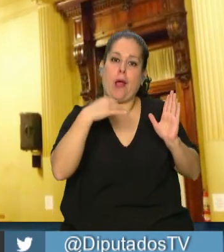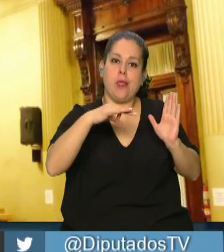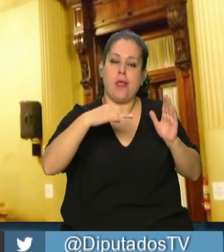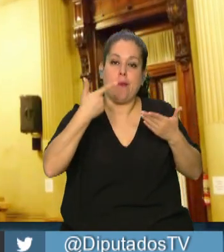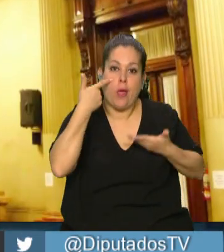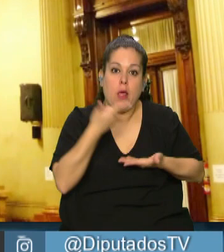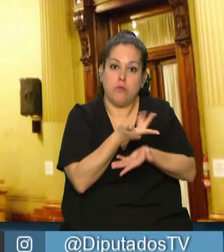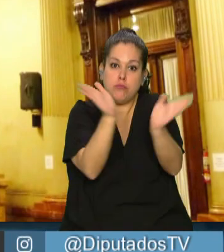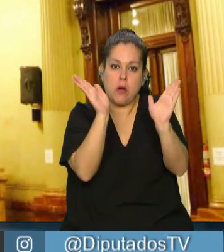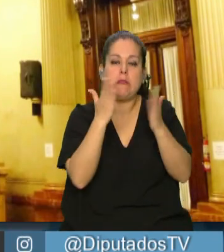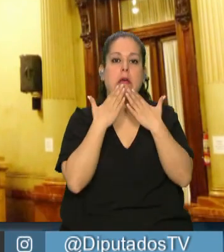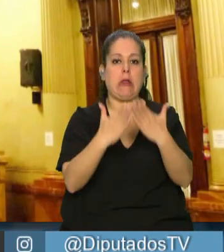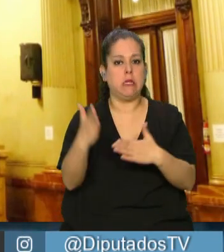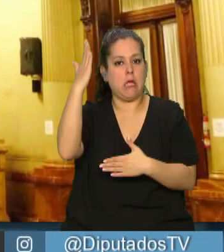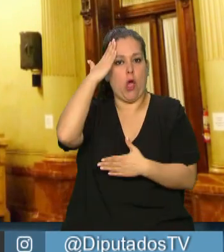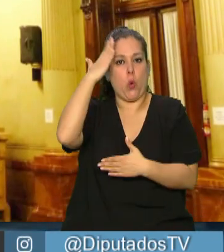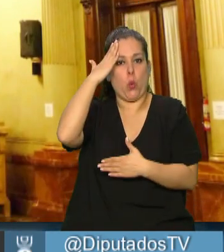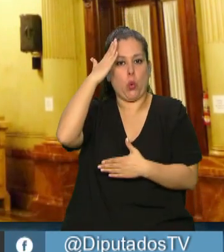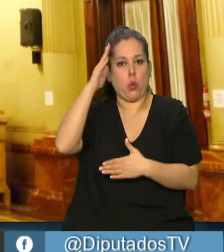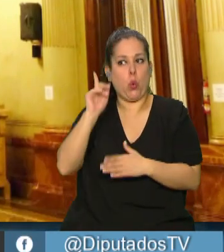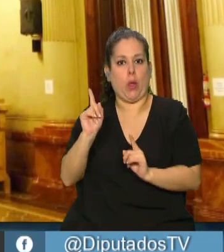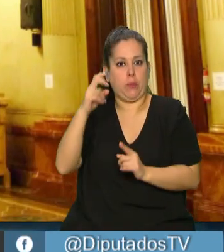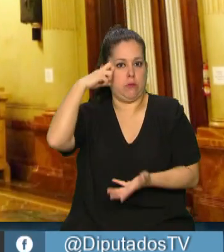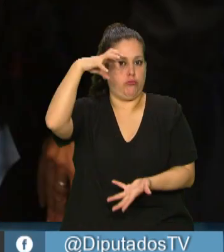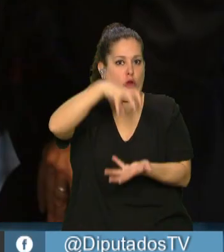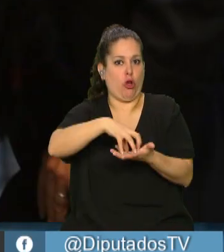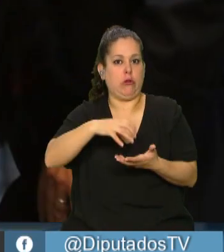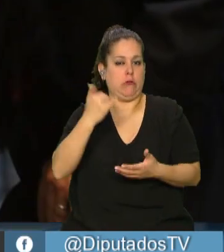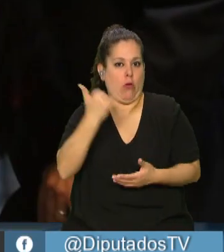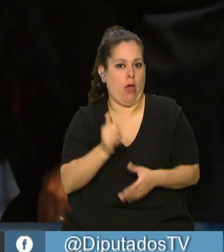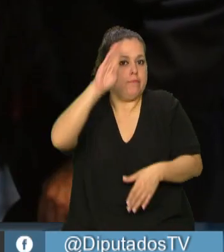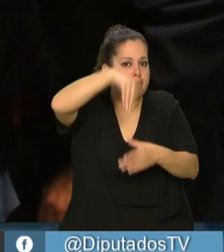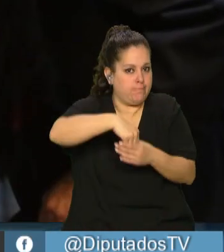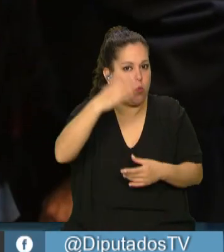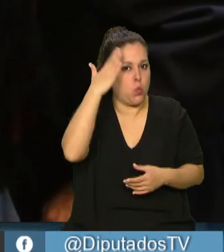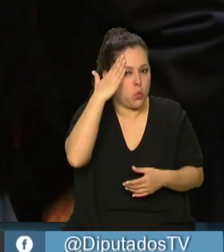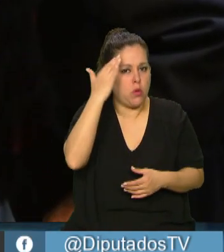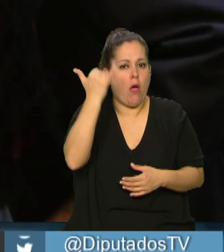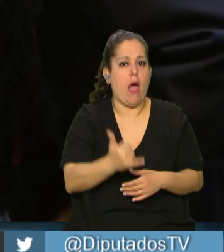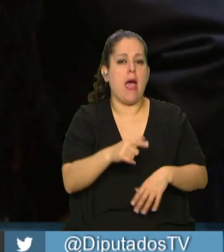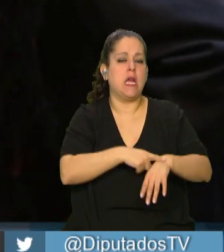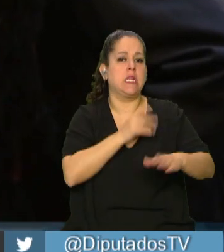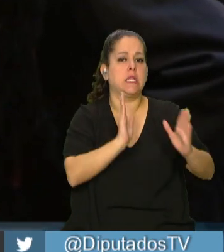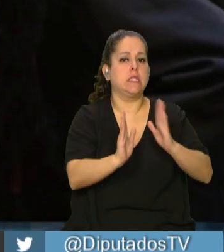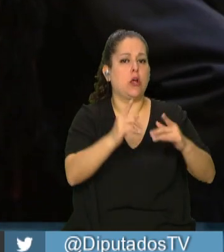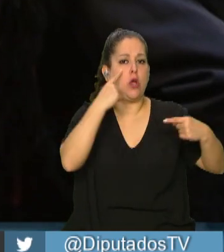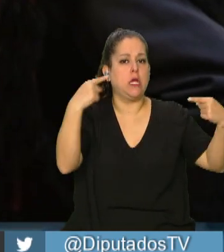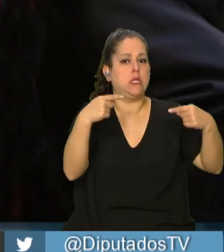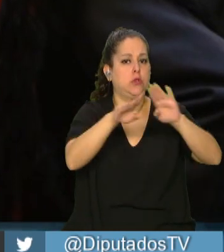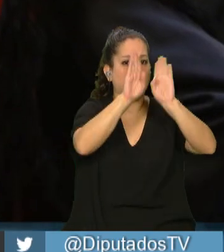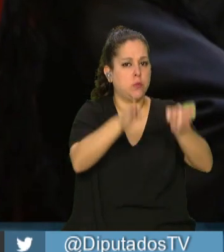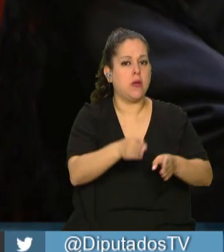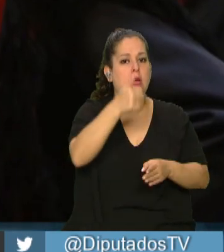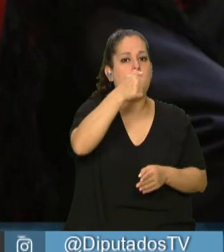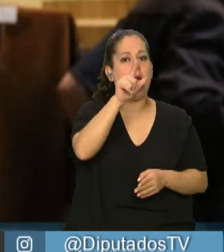cultura, acercado a la ciudadanía a esta casa política. Hemos generado ciclos institucionales, como ser el ciclo Albores